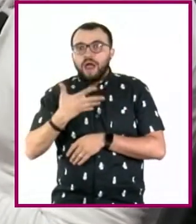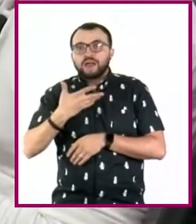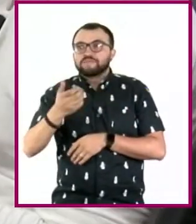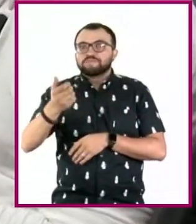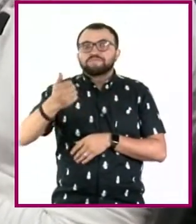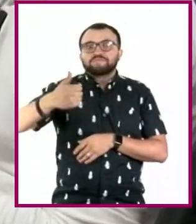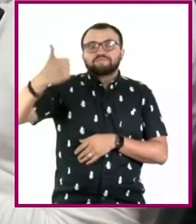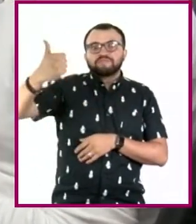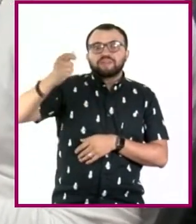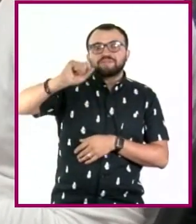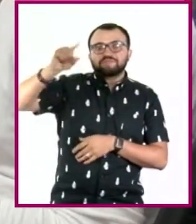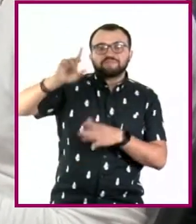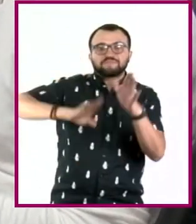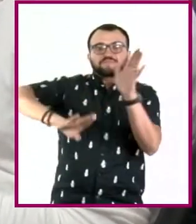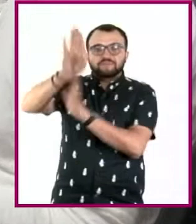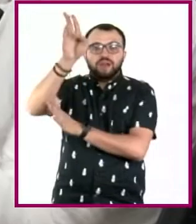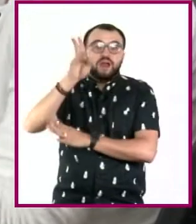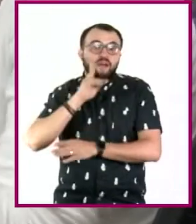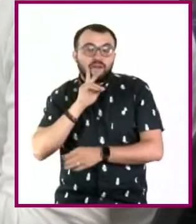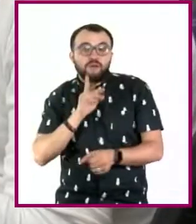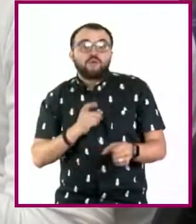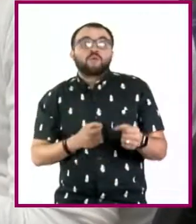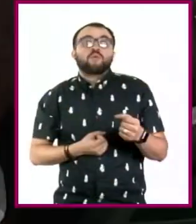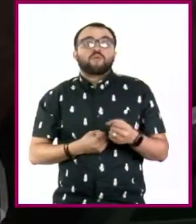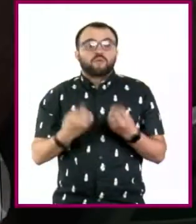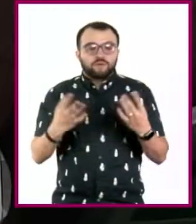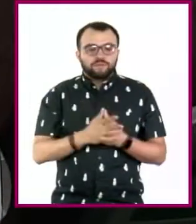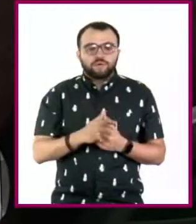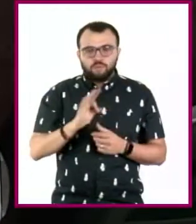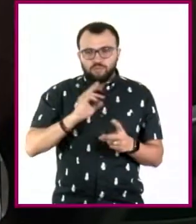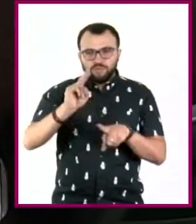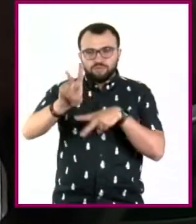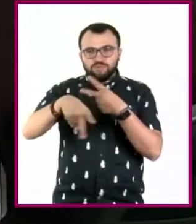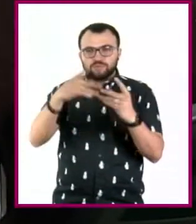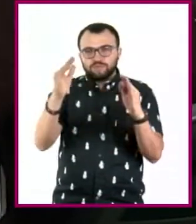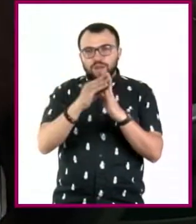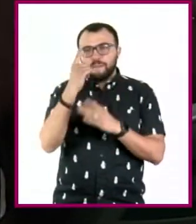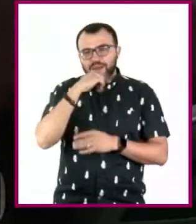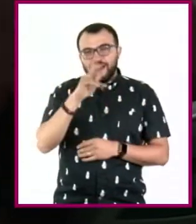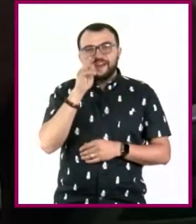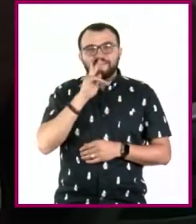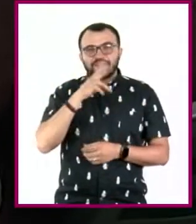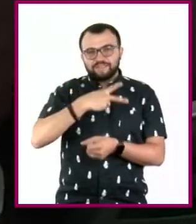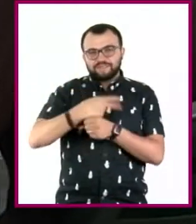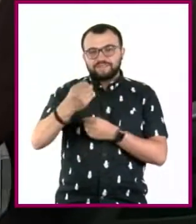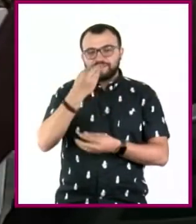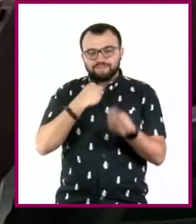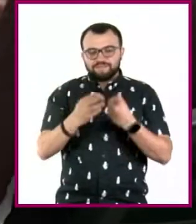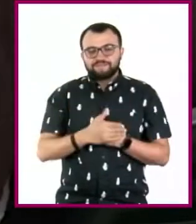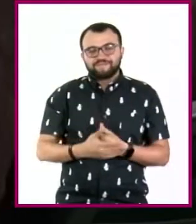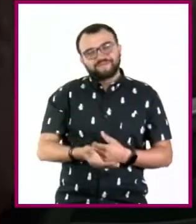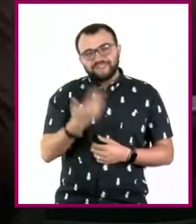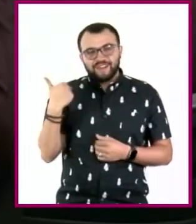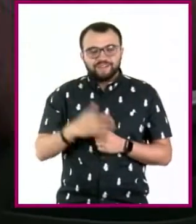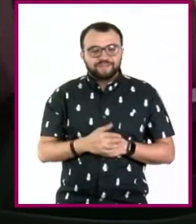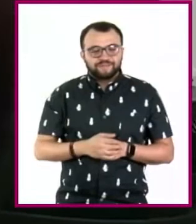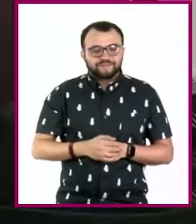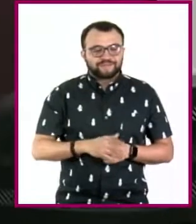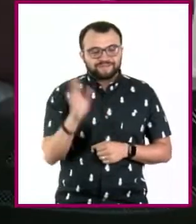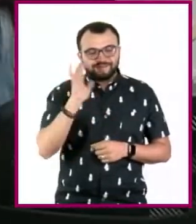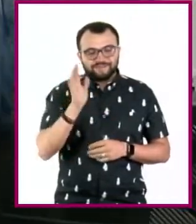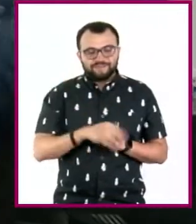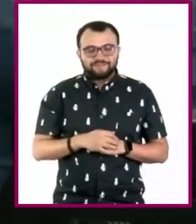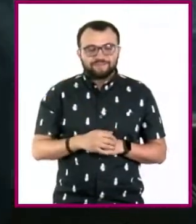Ok, vale. Oye, Frida, ¿podemos ir a tu casa? A ver qué nos invita tu mamá para comer. Ándale pues, nos vemos, Mireya. Nos vemos.